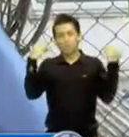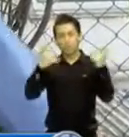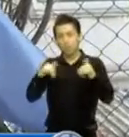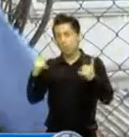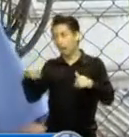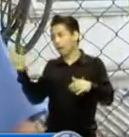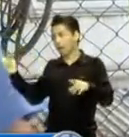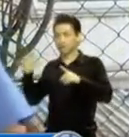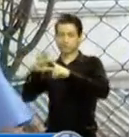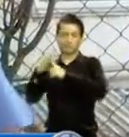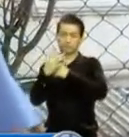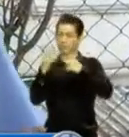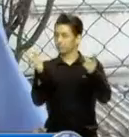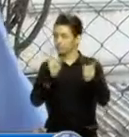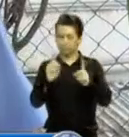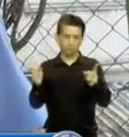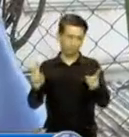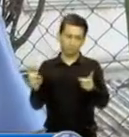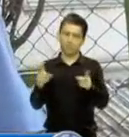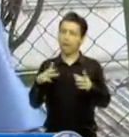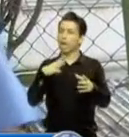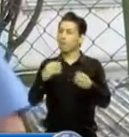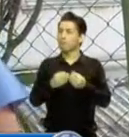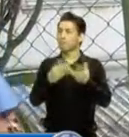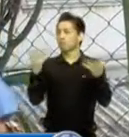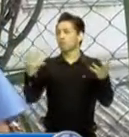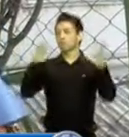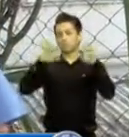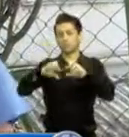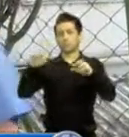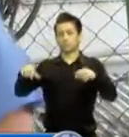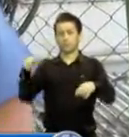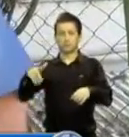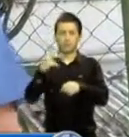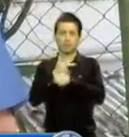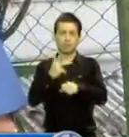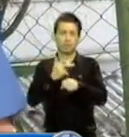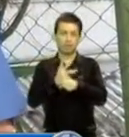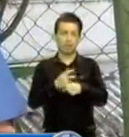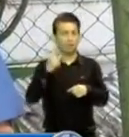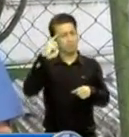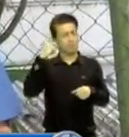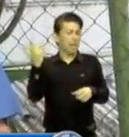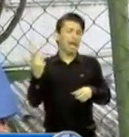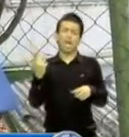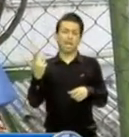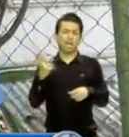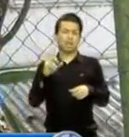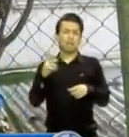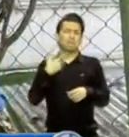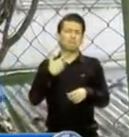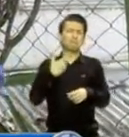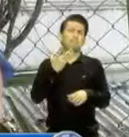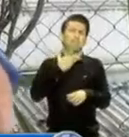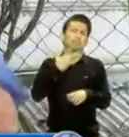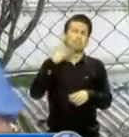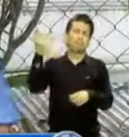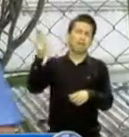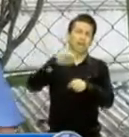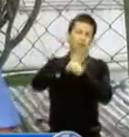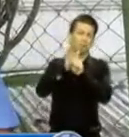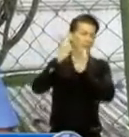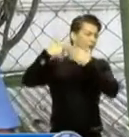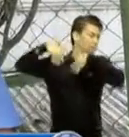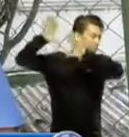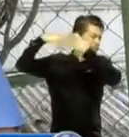situación. Todavía hay mucha gente en Guatemala que dice, no, el COVID no existe. El COVID, no, hombre, eso no,